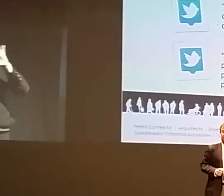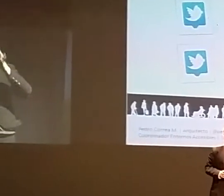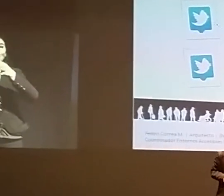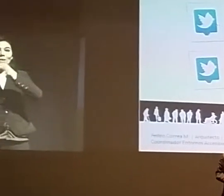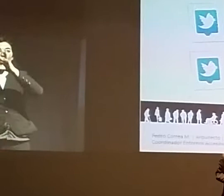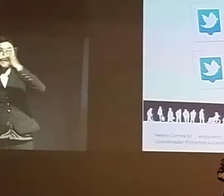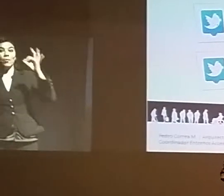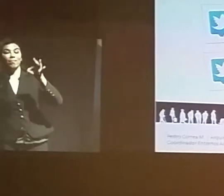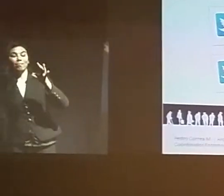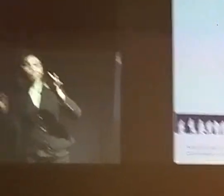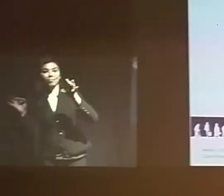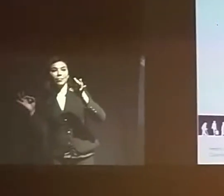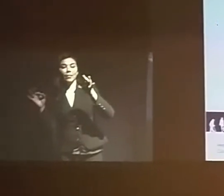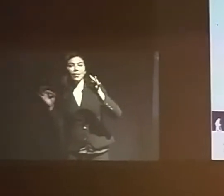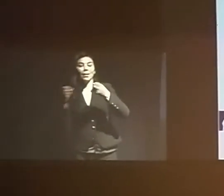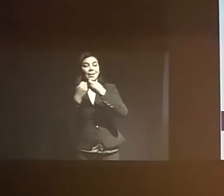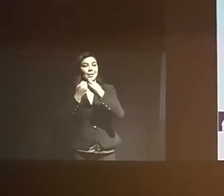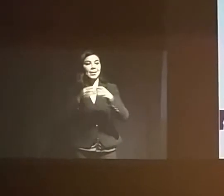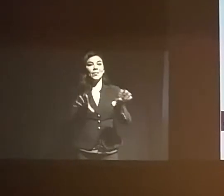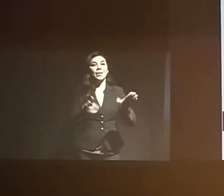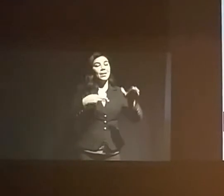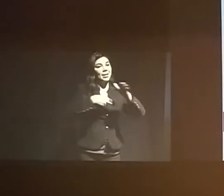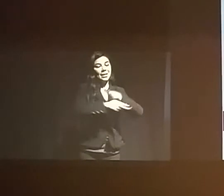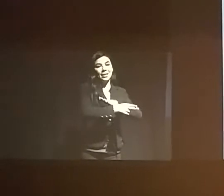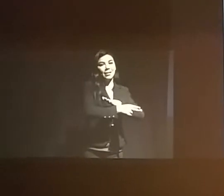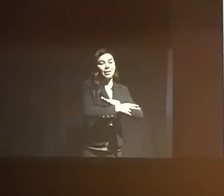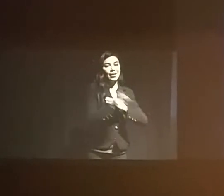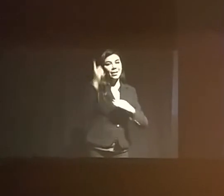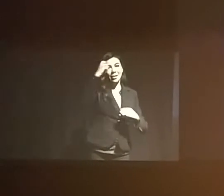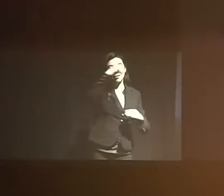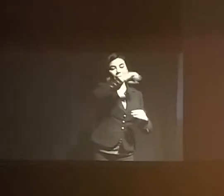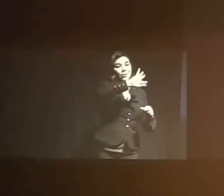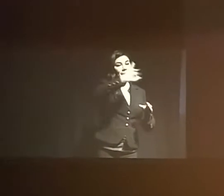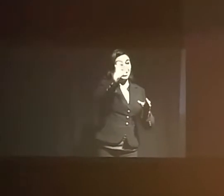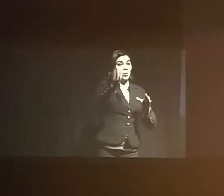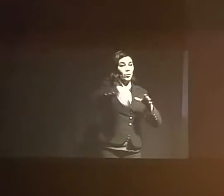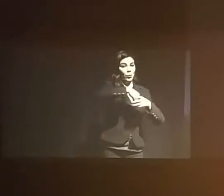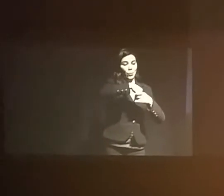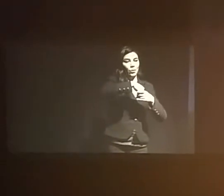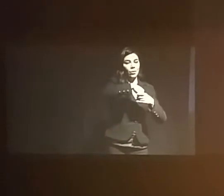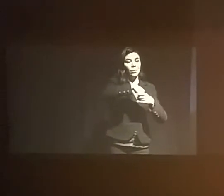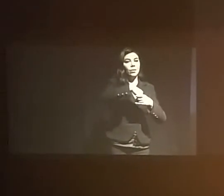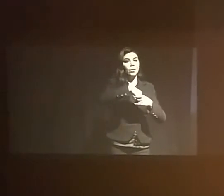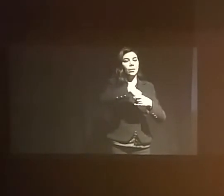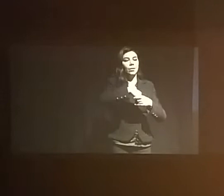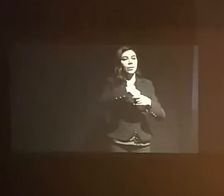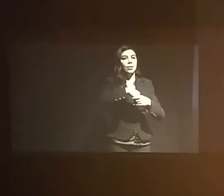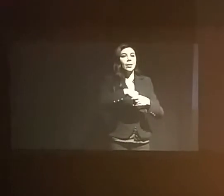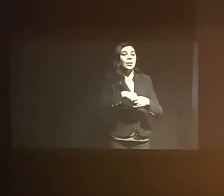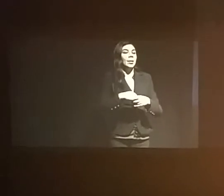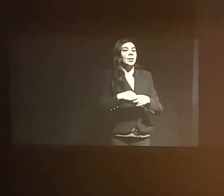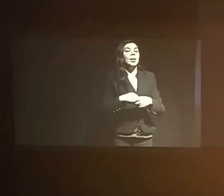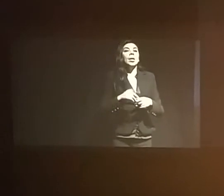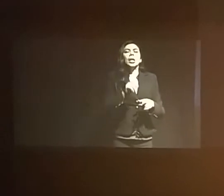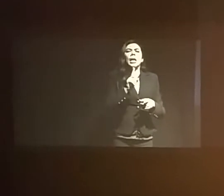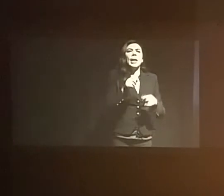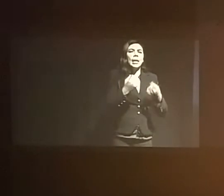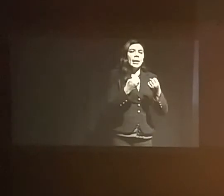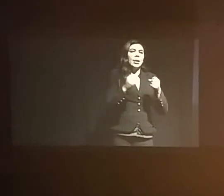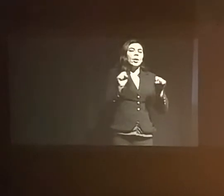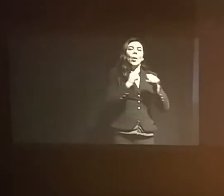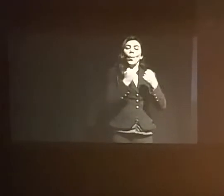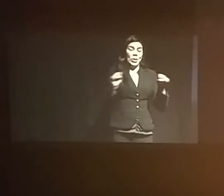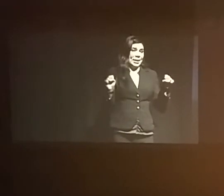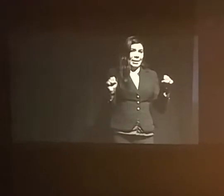rompe, se pierde la accesibilidad, se dificulta la inclusión. Iba a ponerse imposibilita, pero también hay un